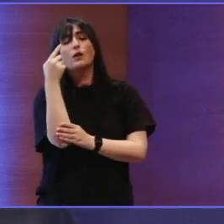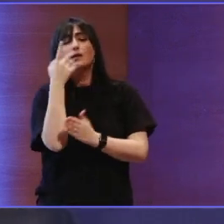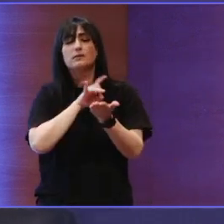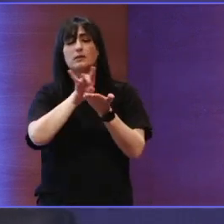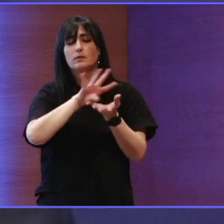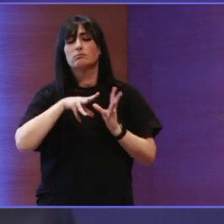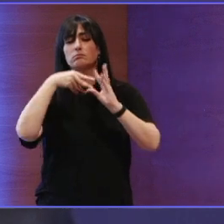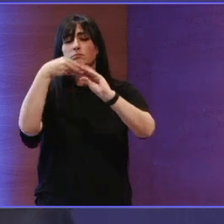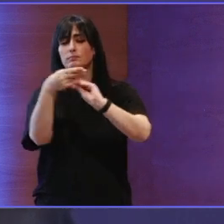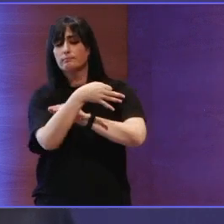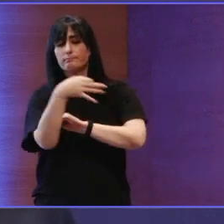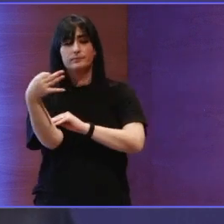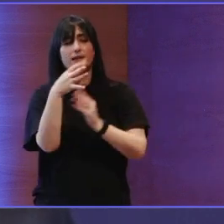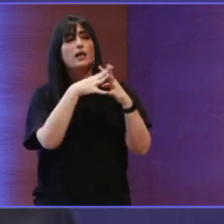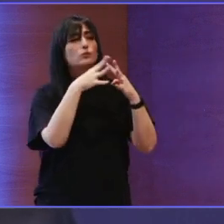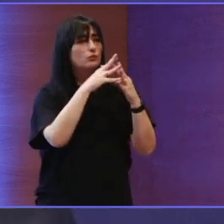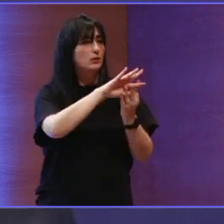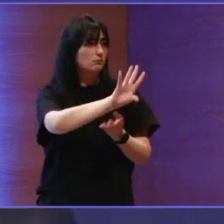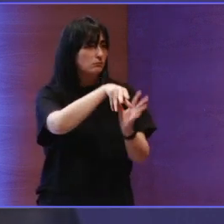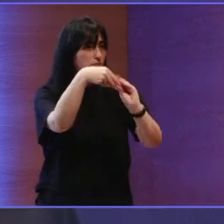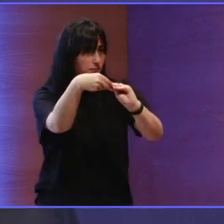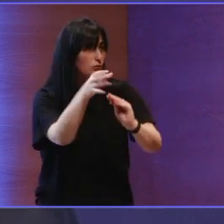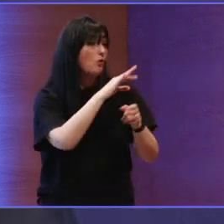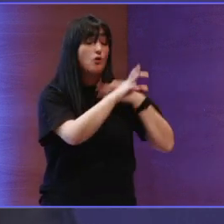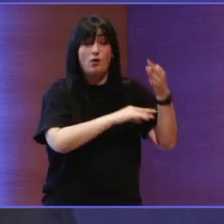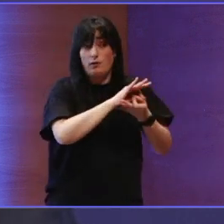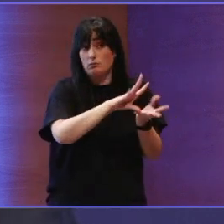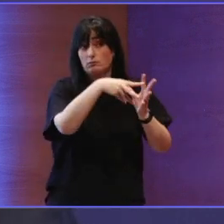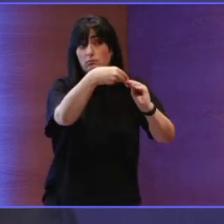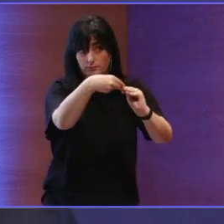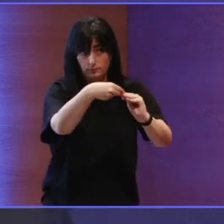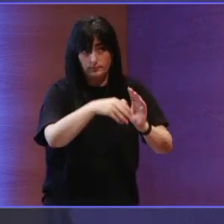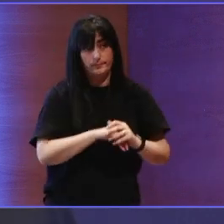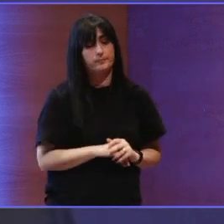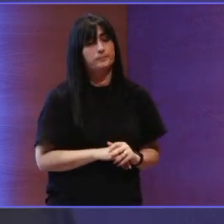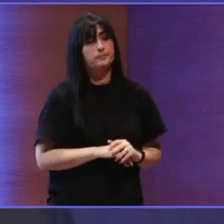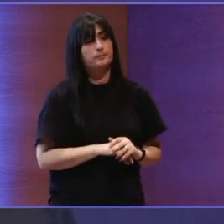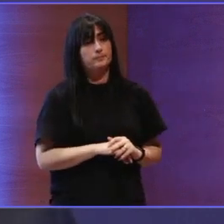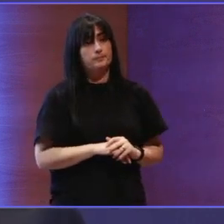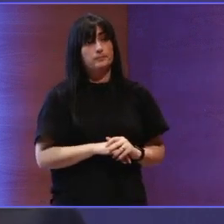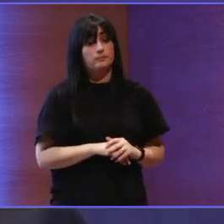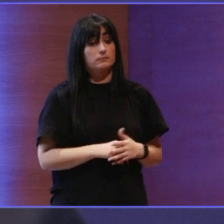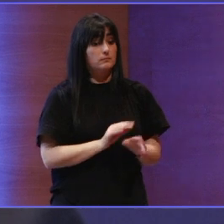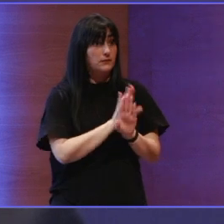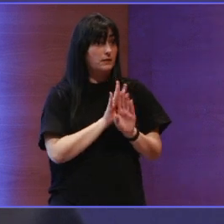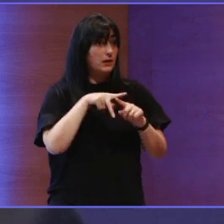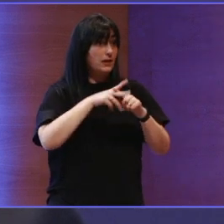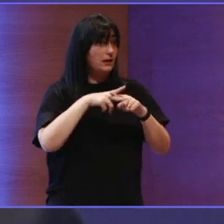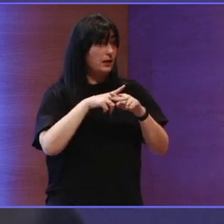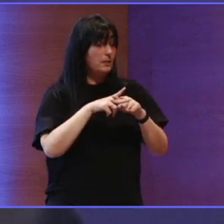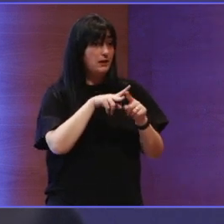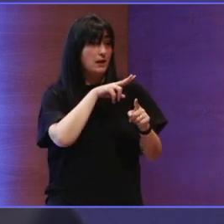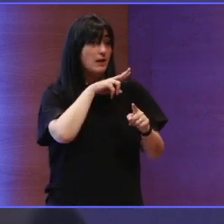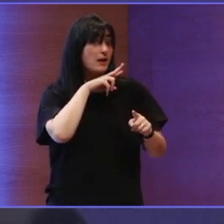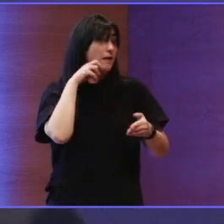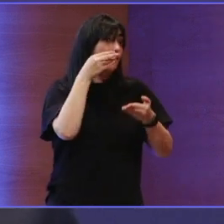adecuación de estructuras o adecuación organizativa con esta parametra el instrumento de evaluación de la violencia